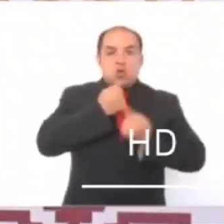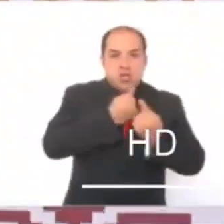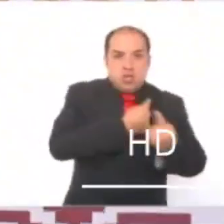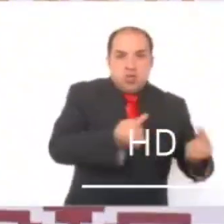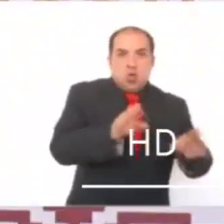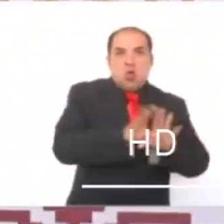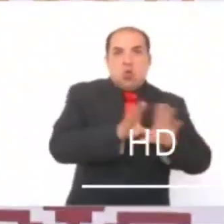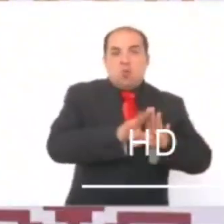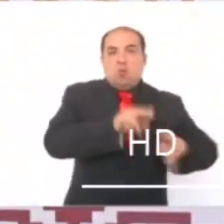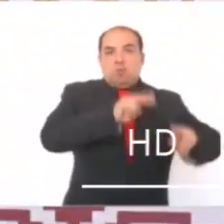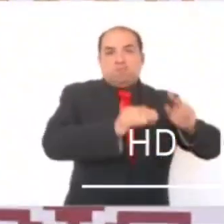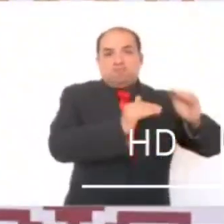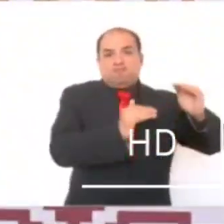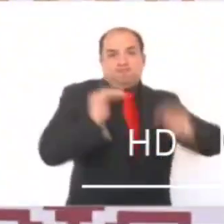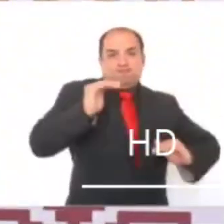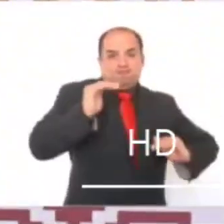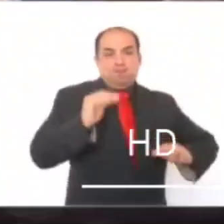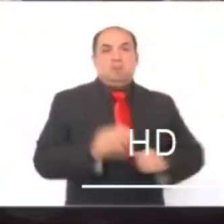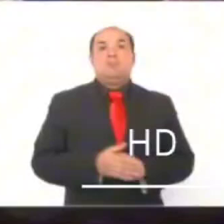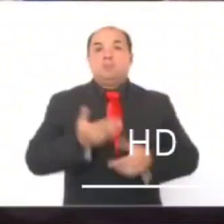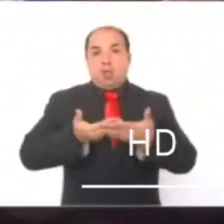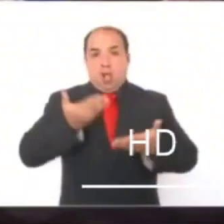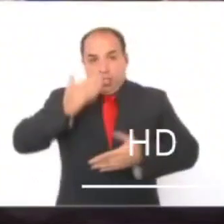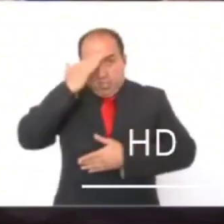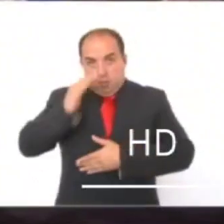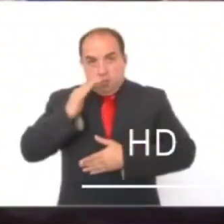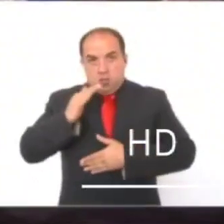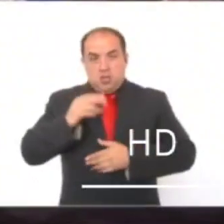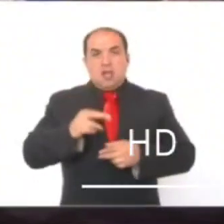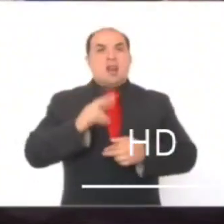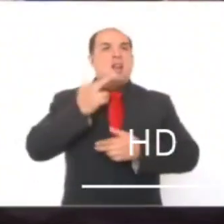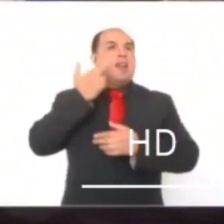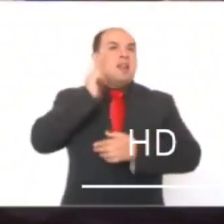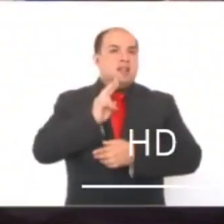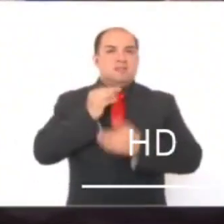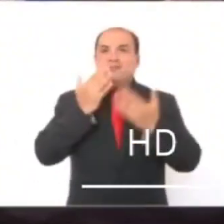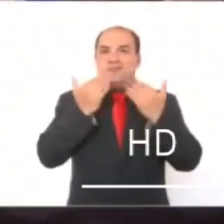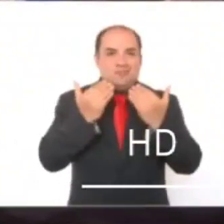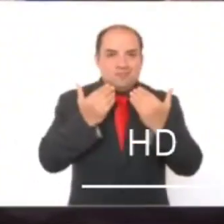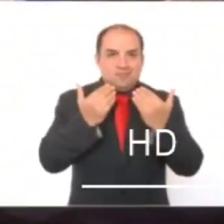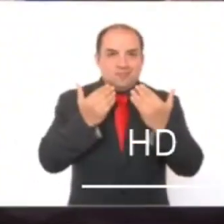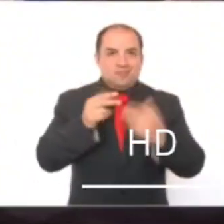como razas inferiores. Ahora sabemos que las razas no existen, ¿verdad?